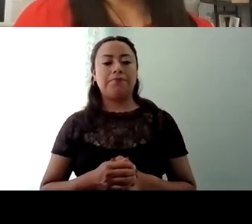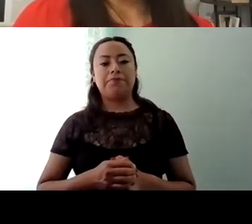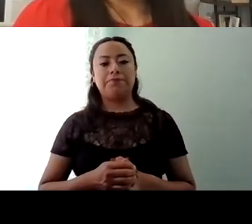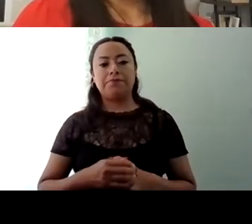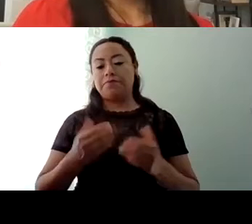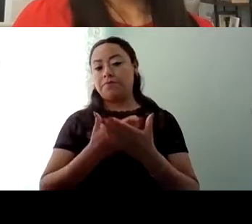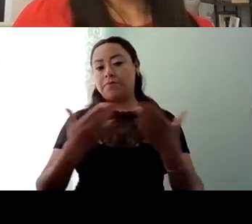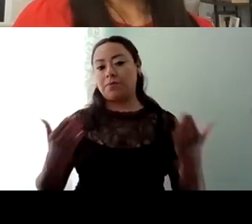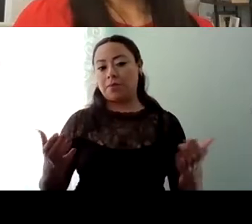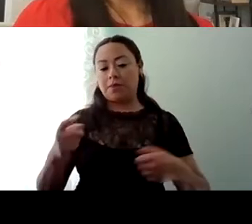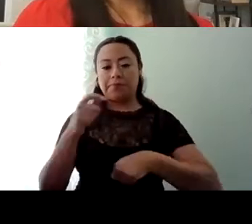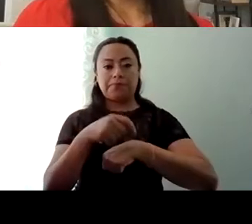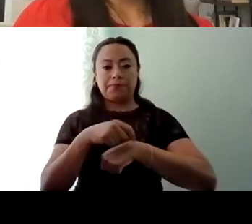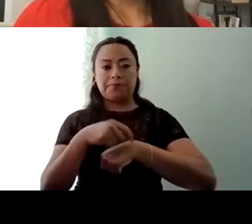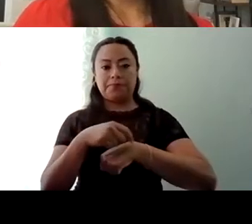tratar, siendo las